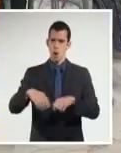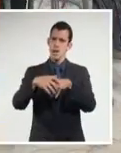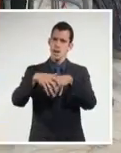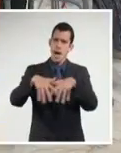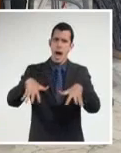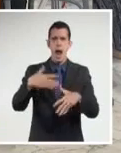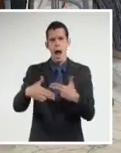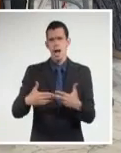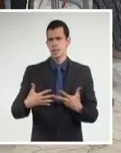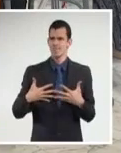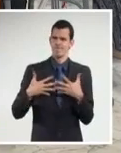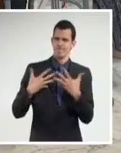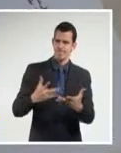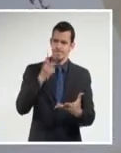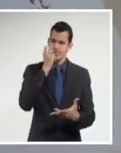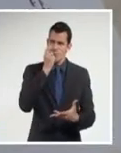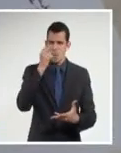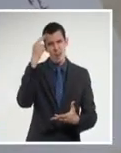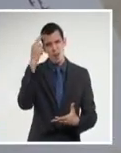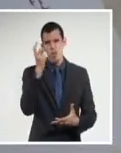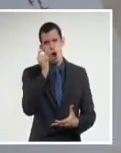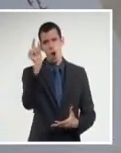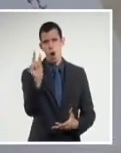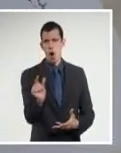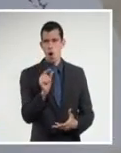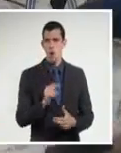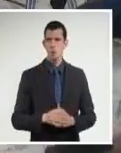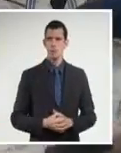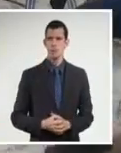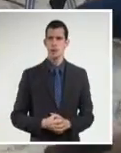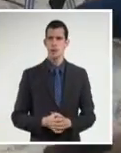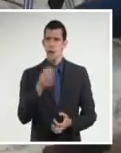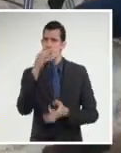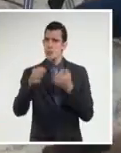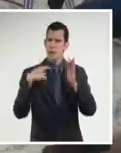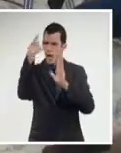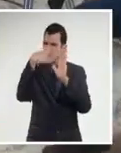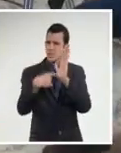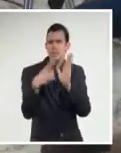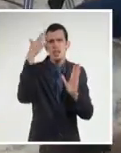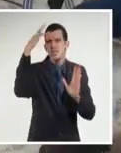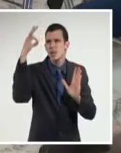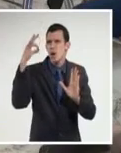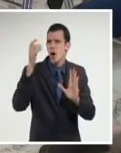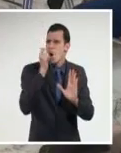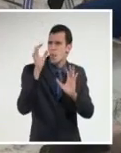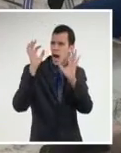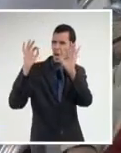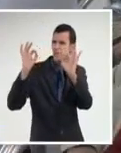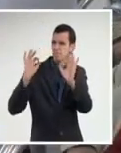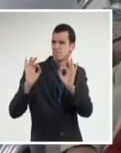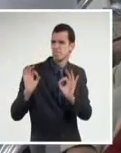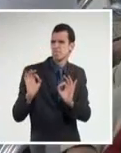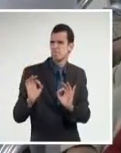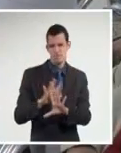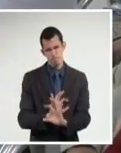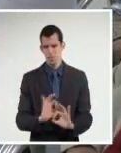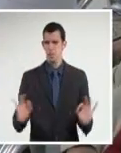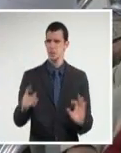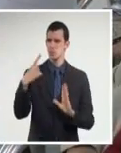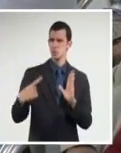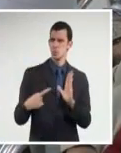que fueron muchas sino sus proyecciones ante la vida lo caracterizaron como un hombre espiritual portador de una